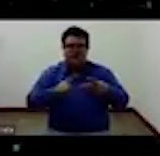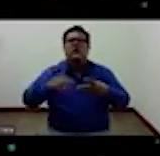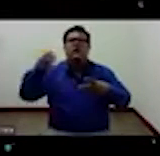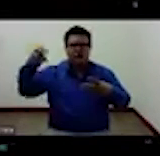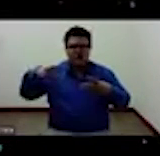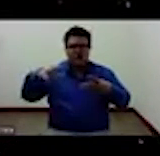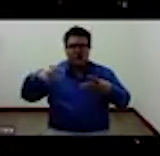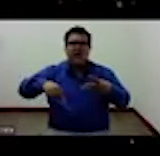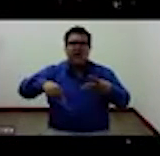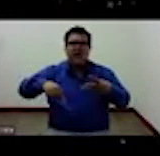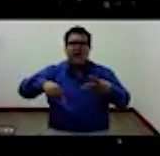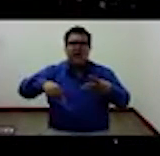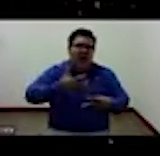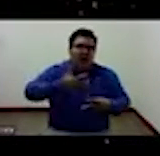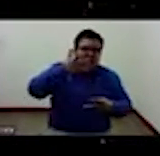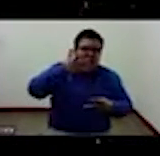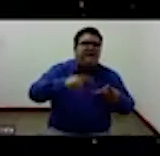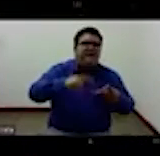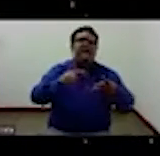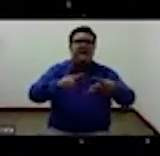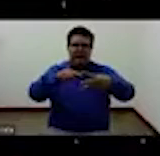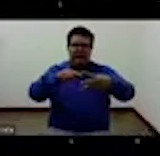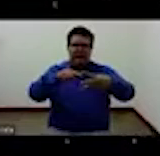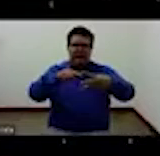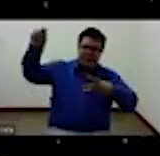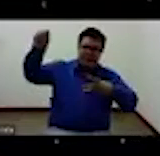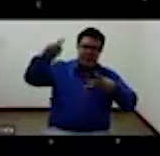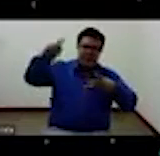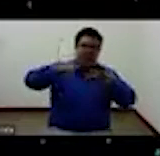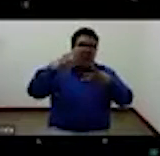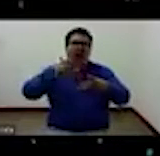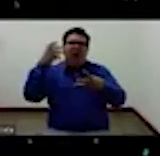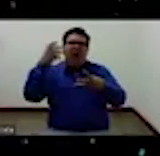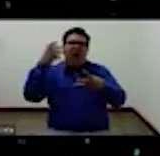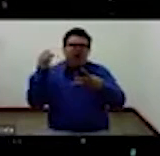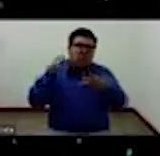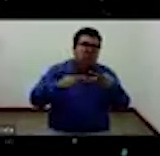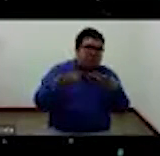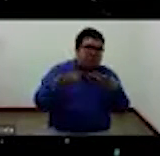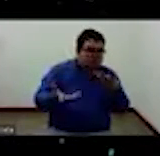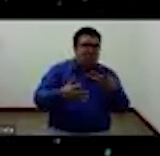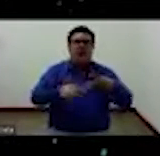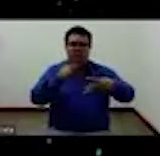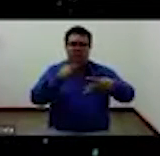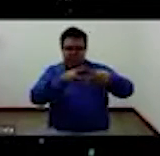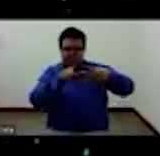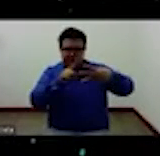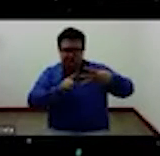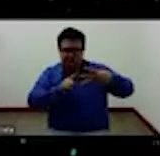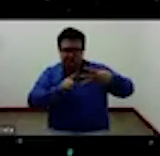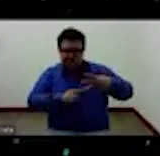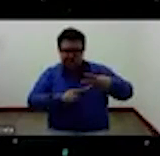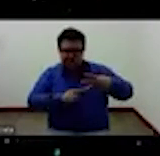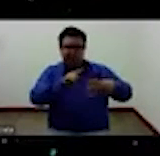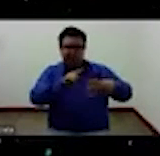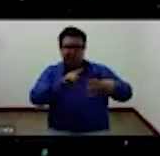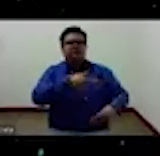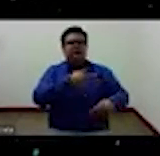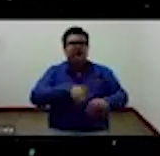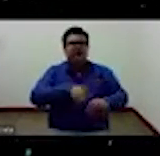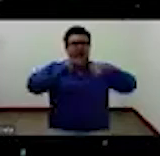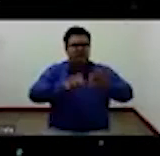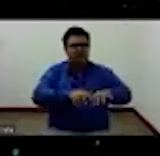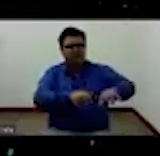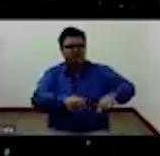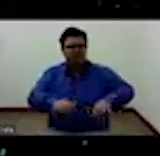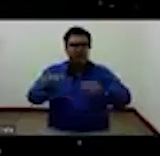y la distancia. Entonces, decidí que el teclado, obviamente las 2 estrellas